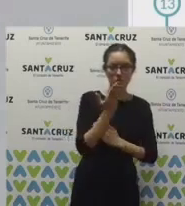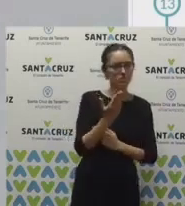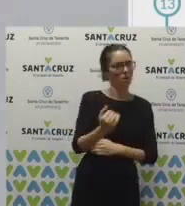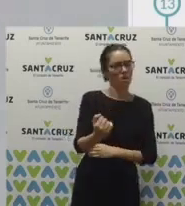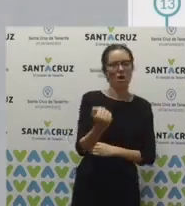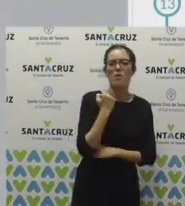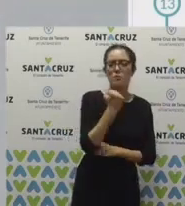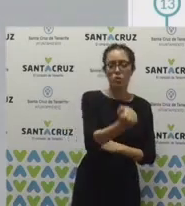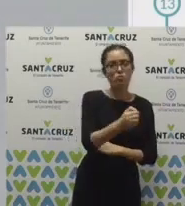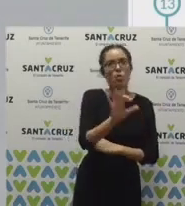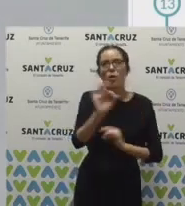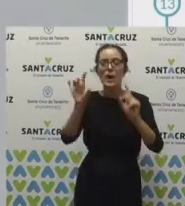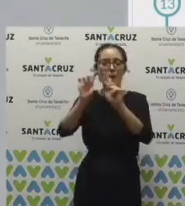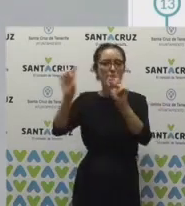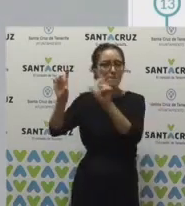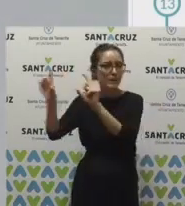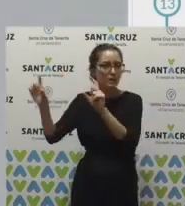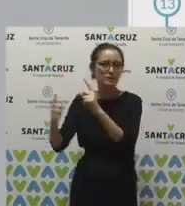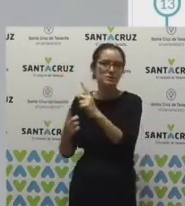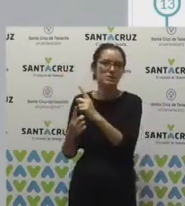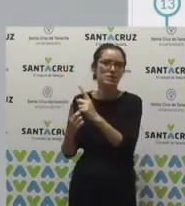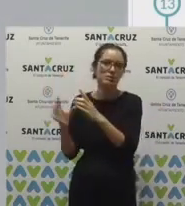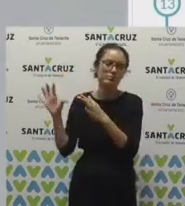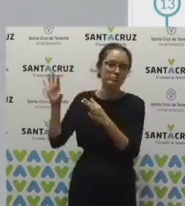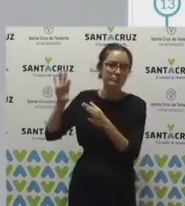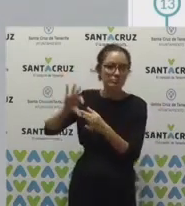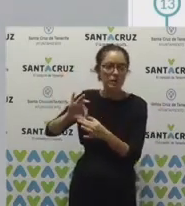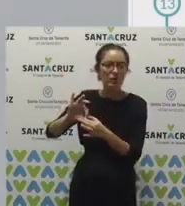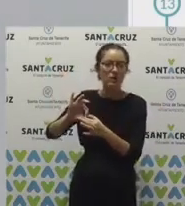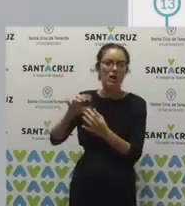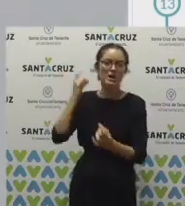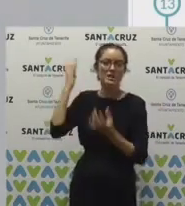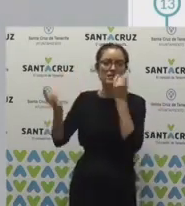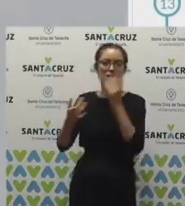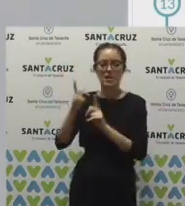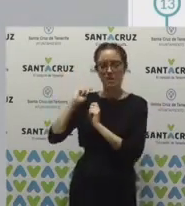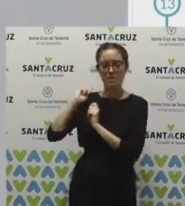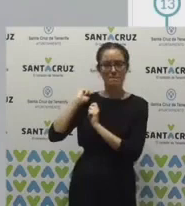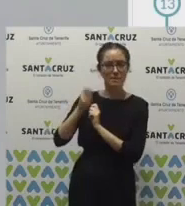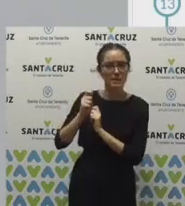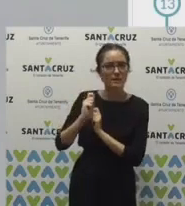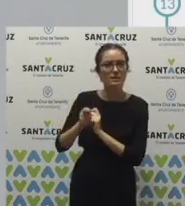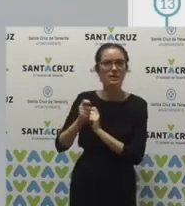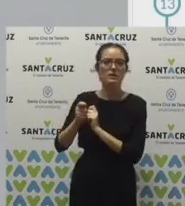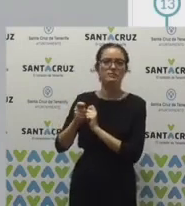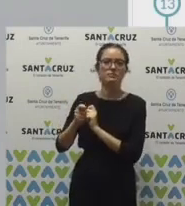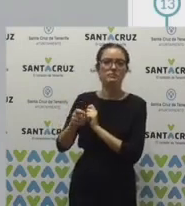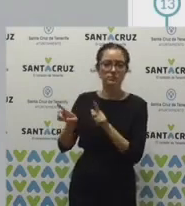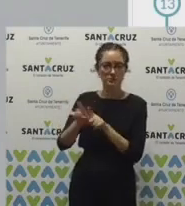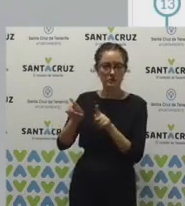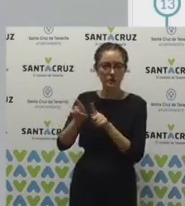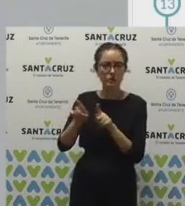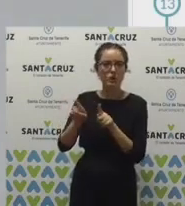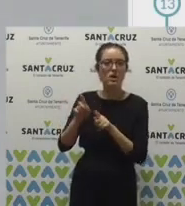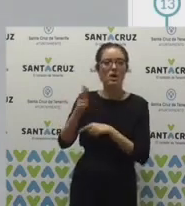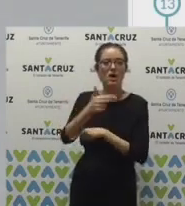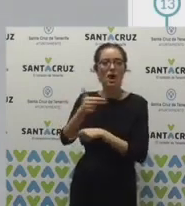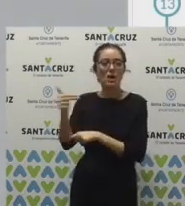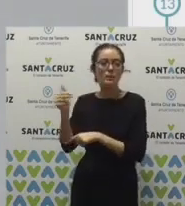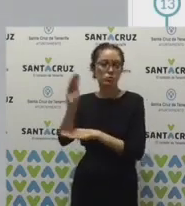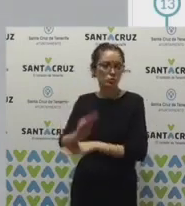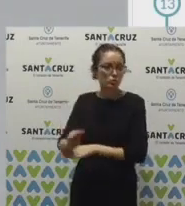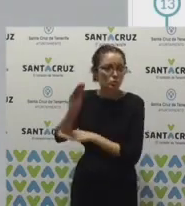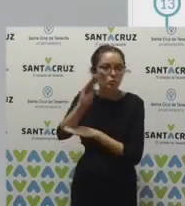o empresa que incentive actividades relacionadas con el mundo de la pesca la acuicultura y la biotecnología